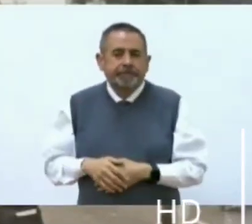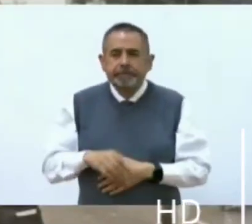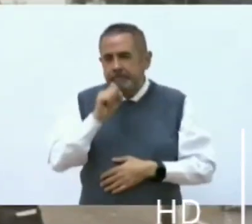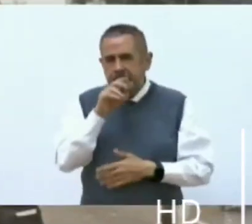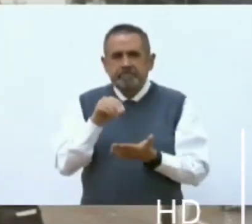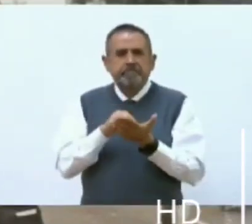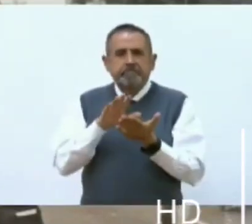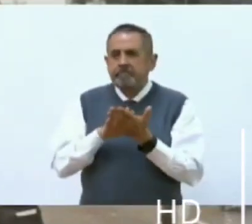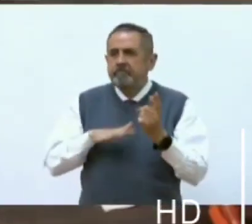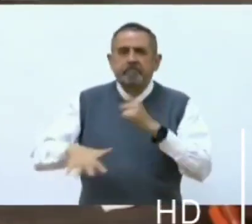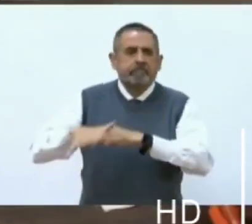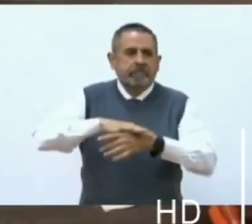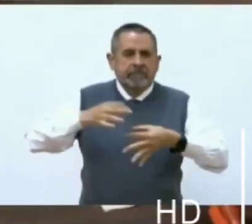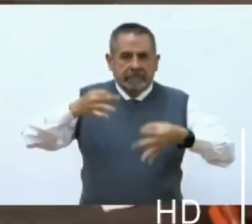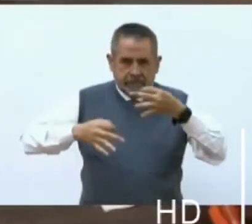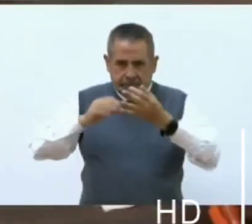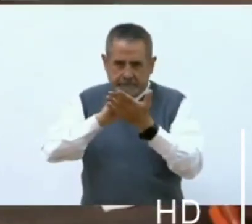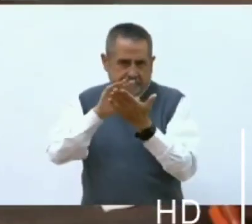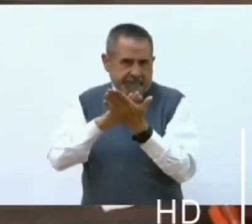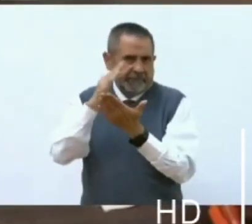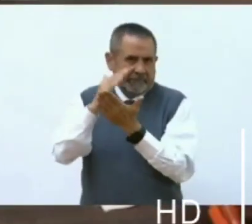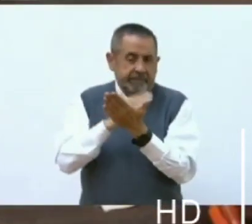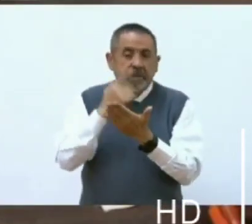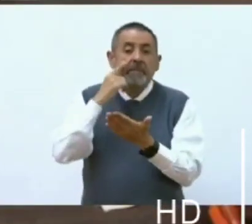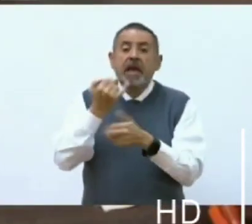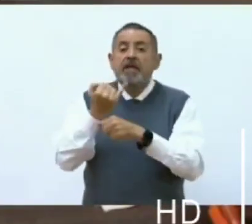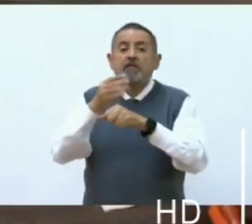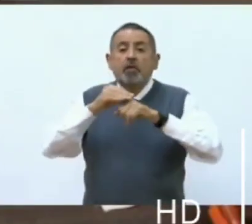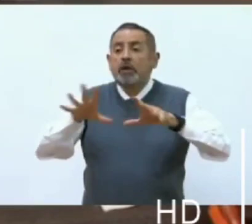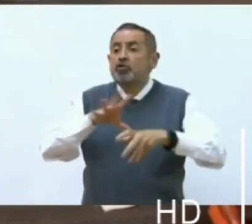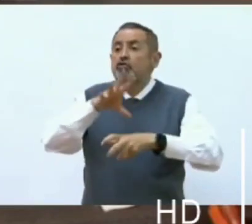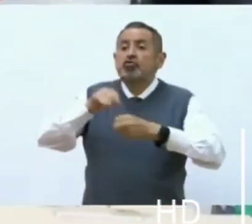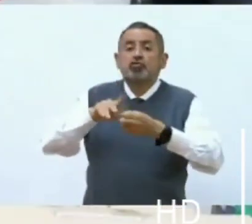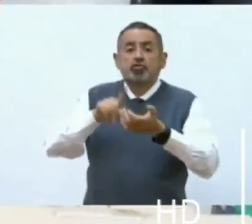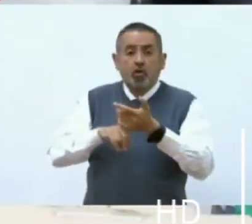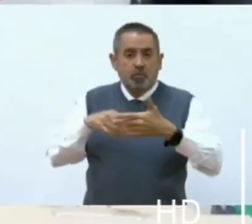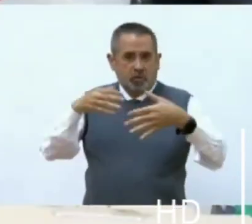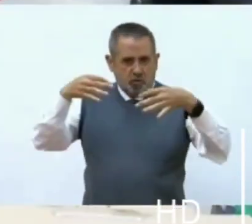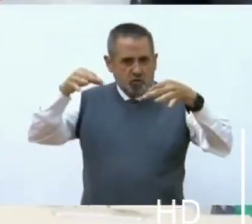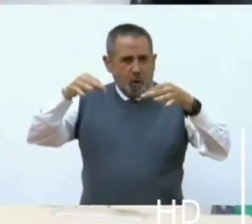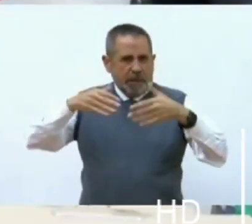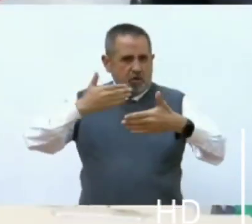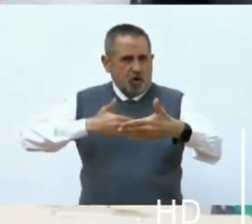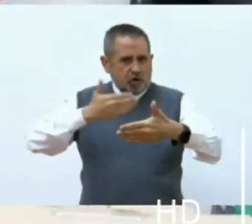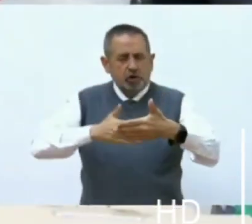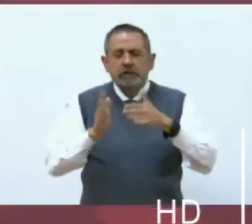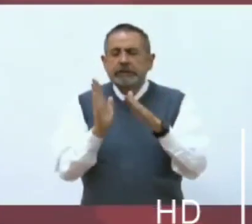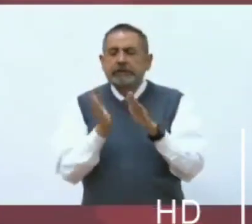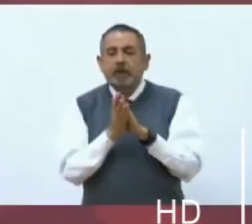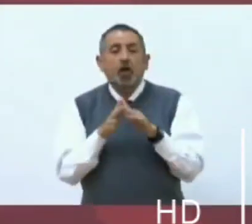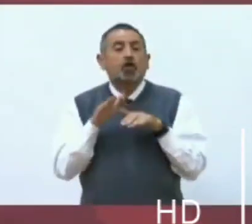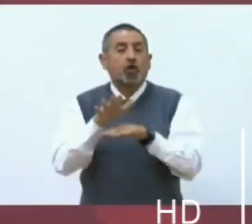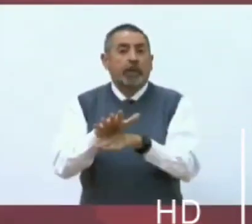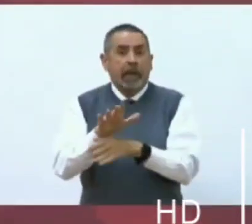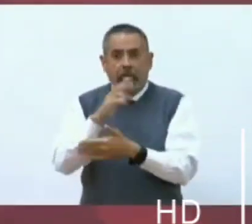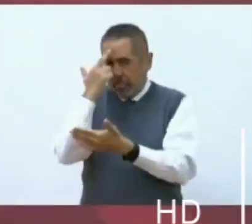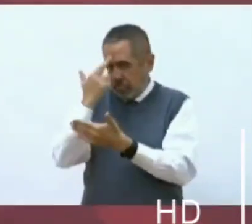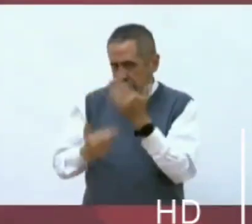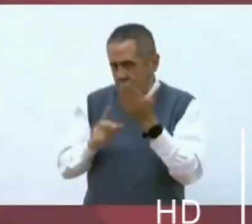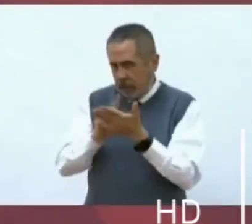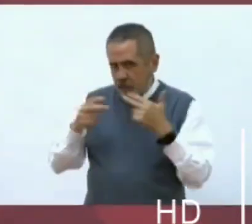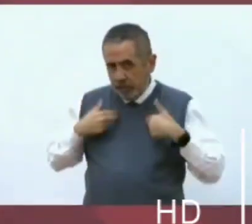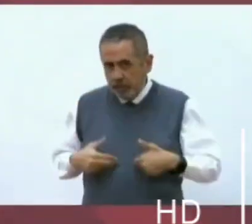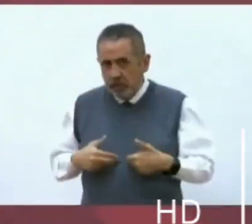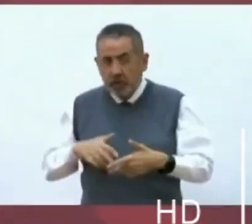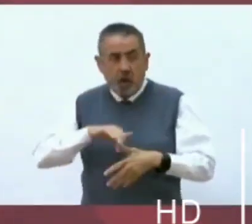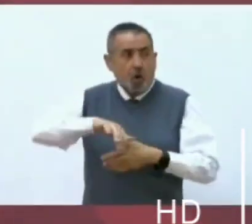establecer las condiciones jurídicas para que la información contenida en la documentación relacionada con violaciones a derechos humanos,